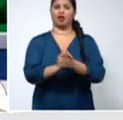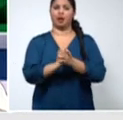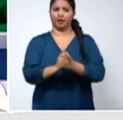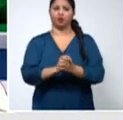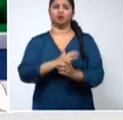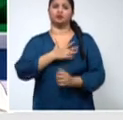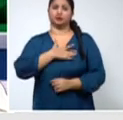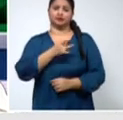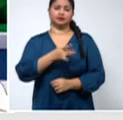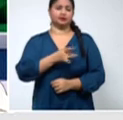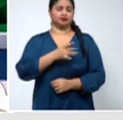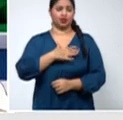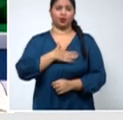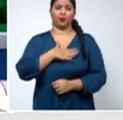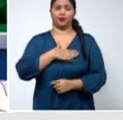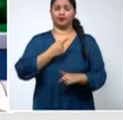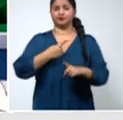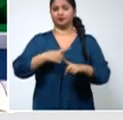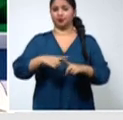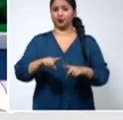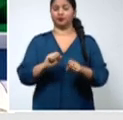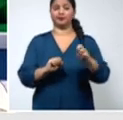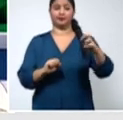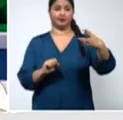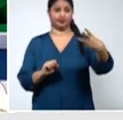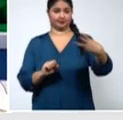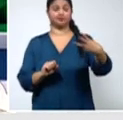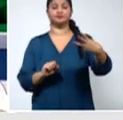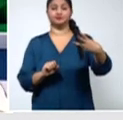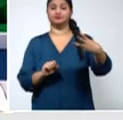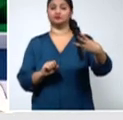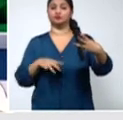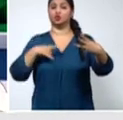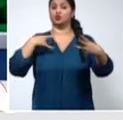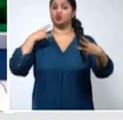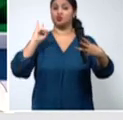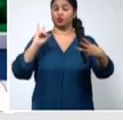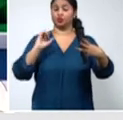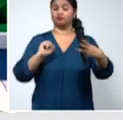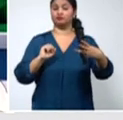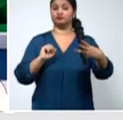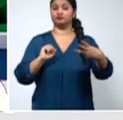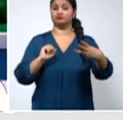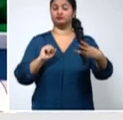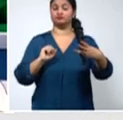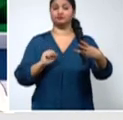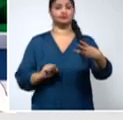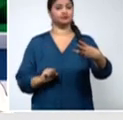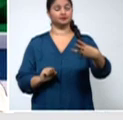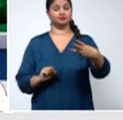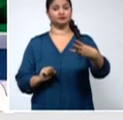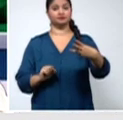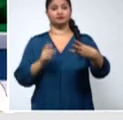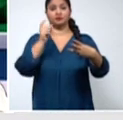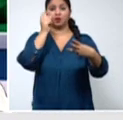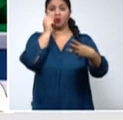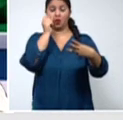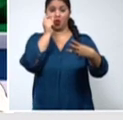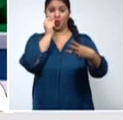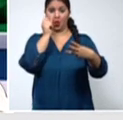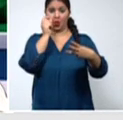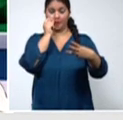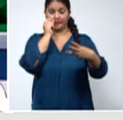amistades. La otra persona que fallece en nuestro país con COVID era un paciente masculino